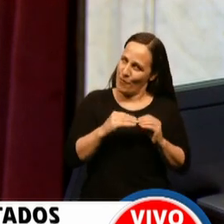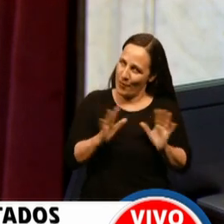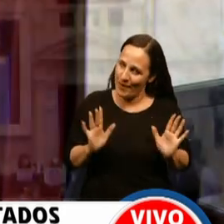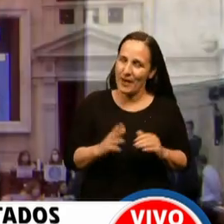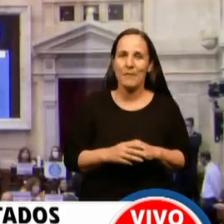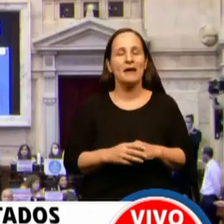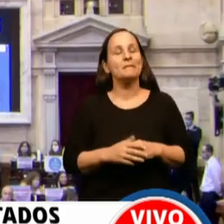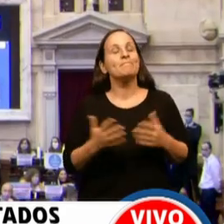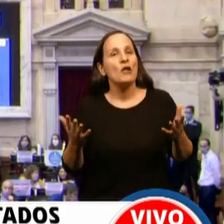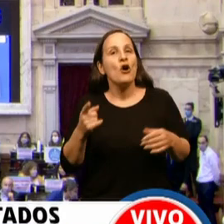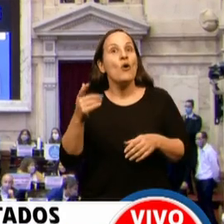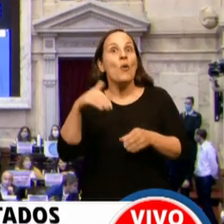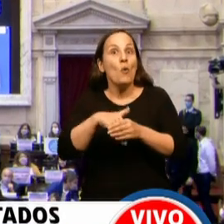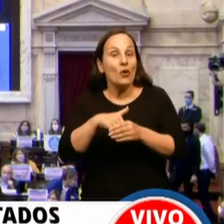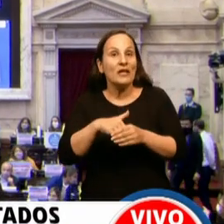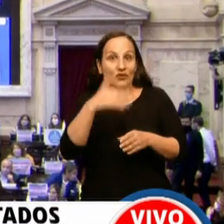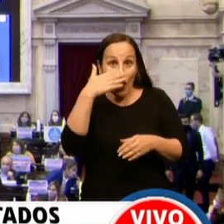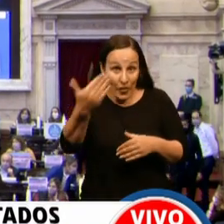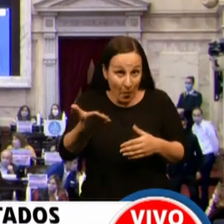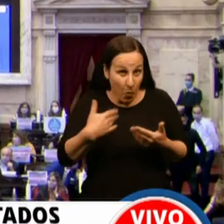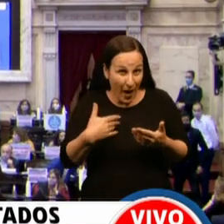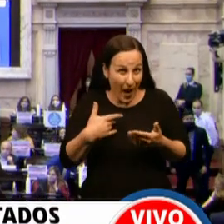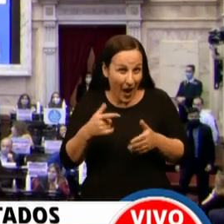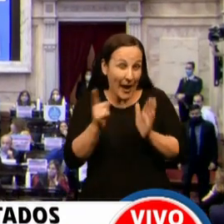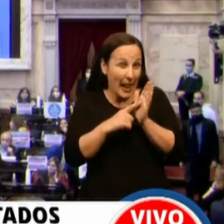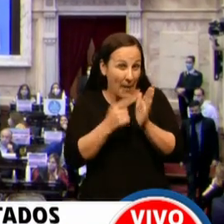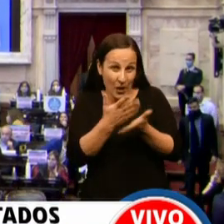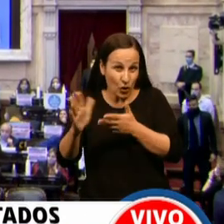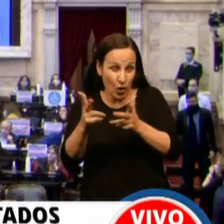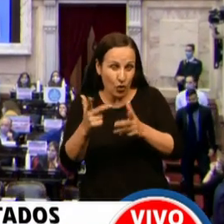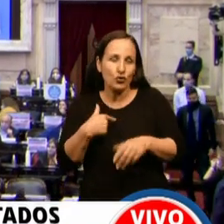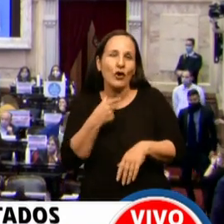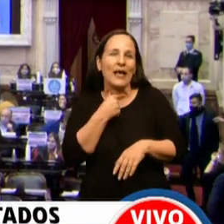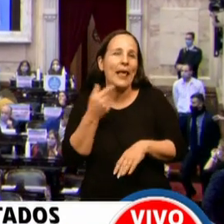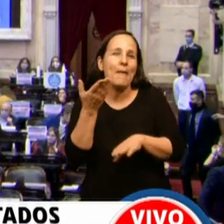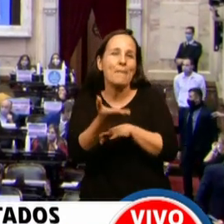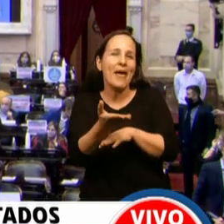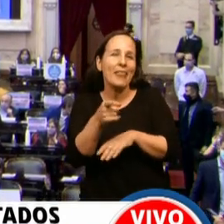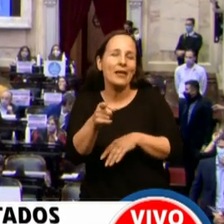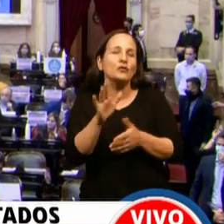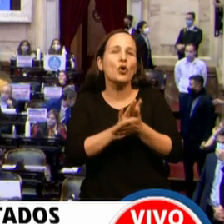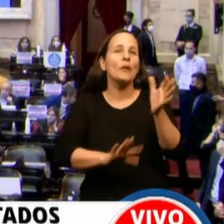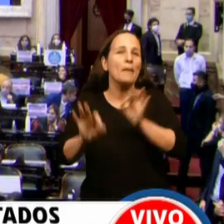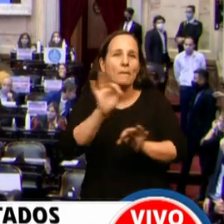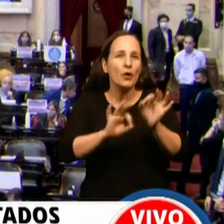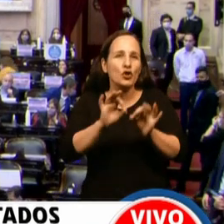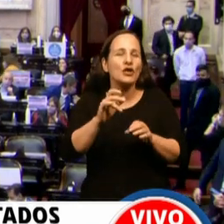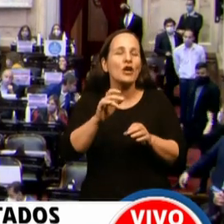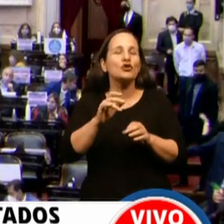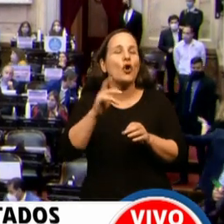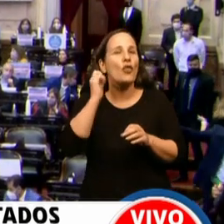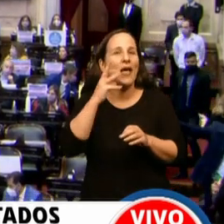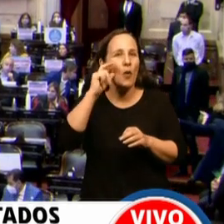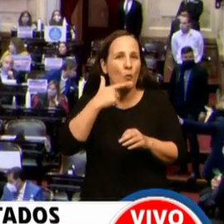después de la votación de esto tenemos el apartamento del reglamento les quería pedir el tratamiento del proyecto de güemes para la